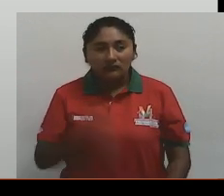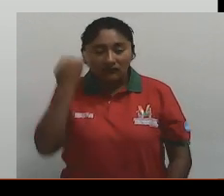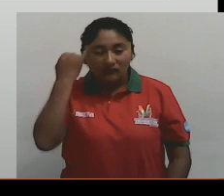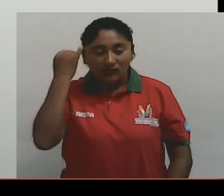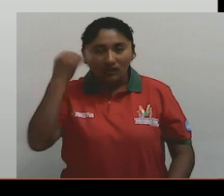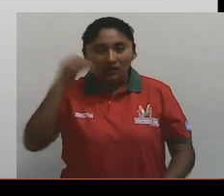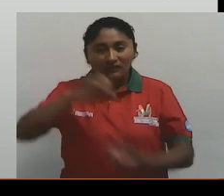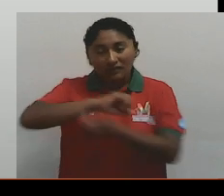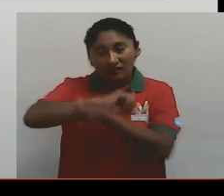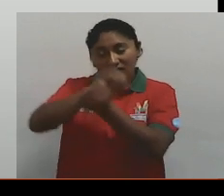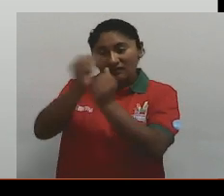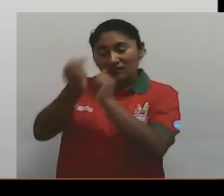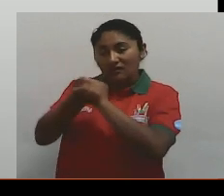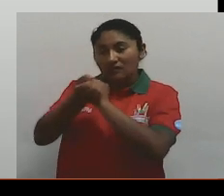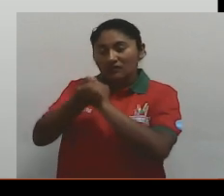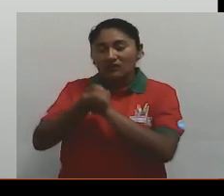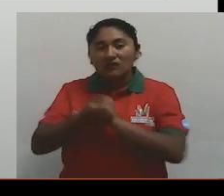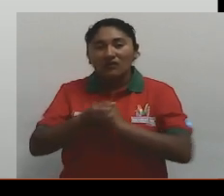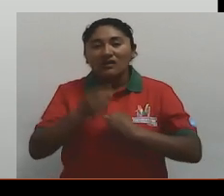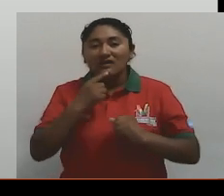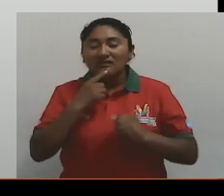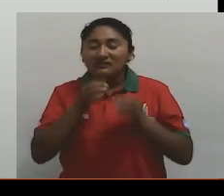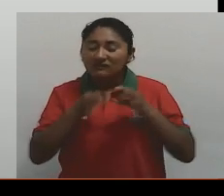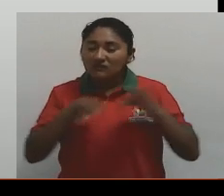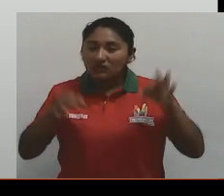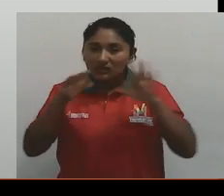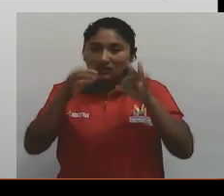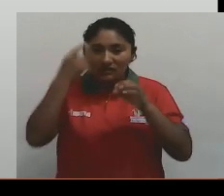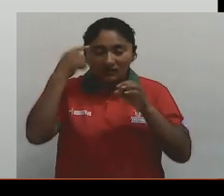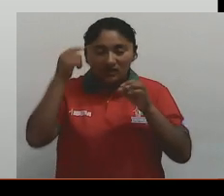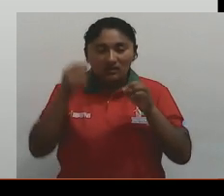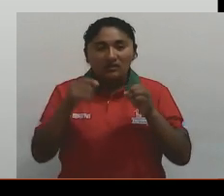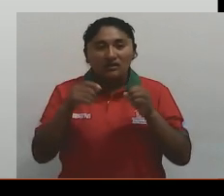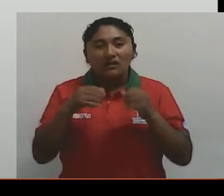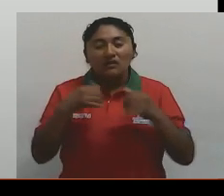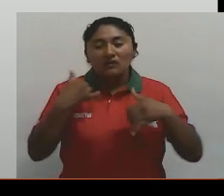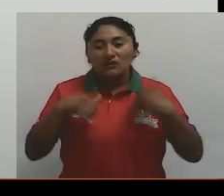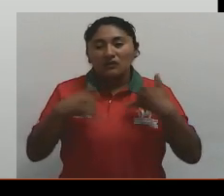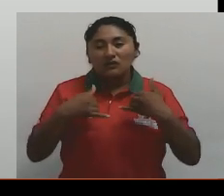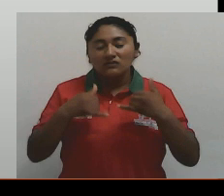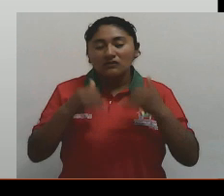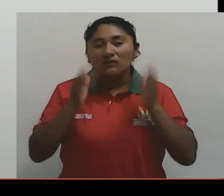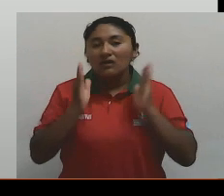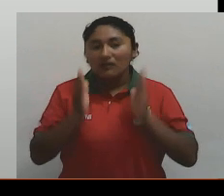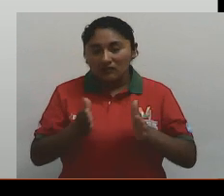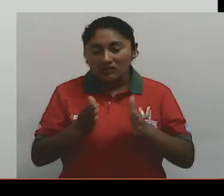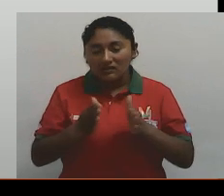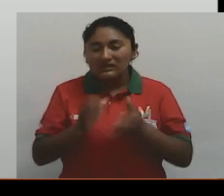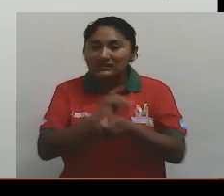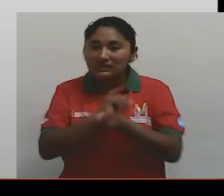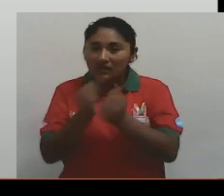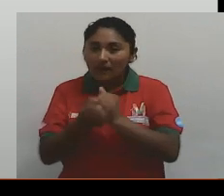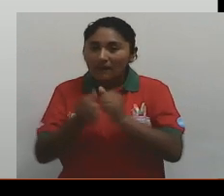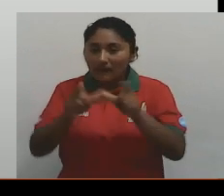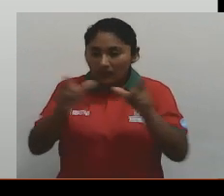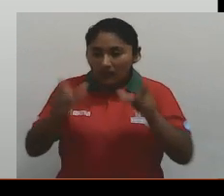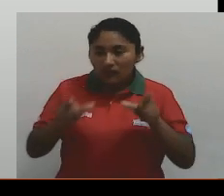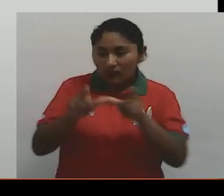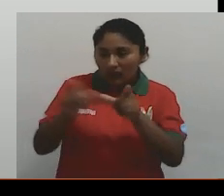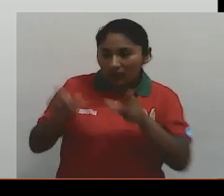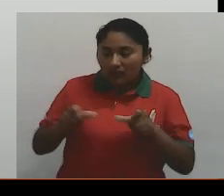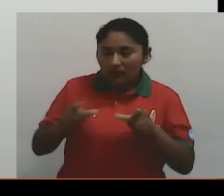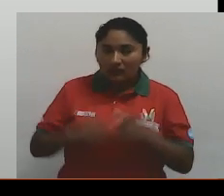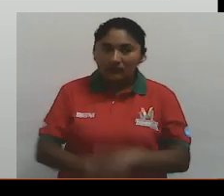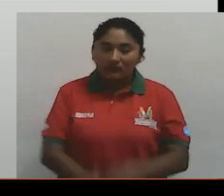que todos los atletas roten. Las reglas de las posiciones de los jugadores permiten a los equipos tener flexibilidad y crear interesantes desarrollos en las